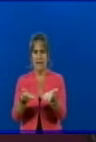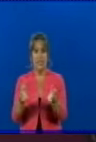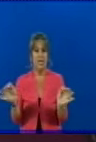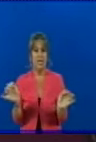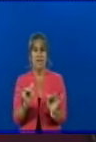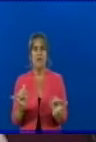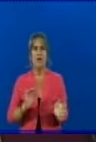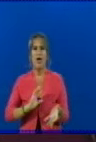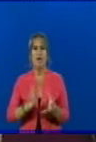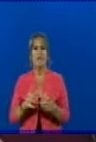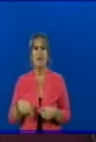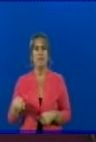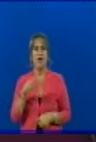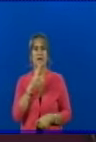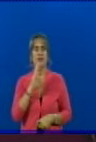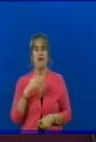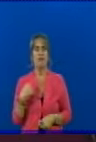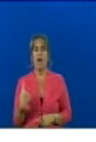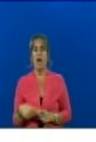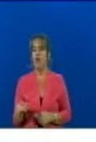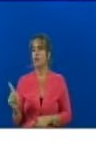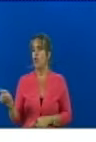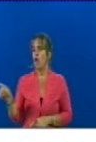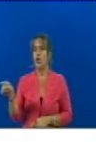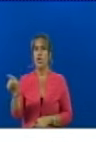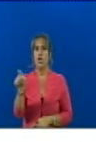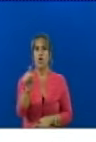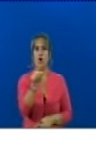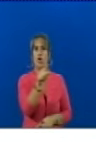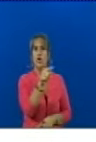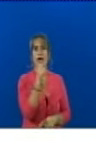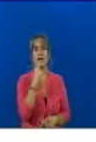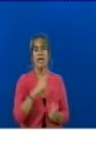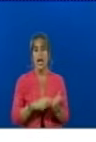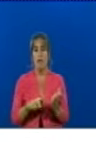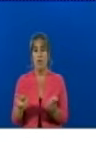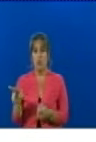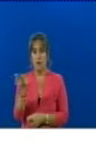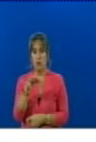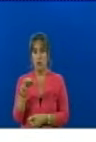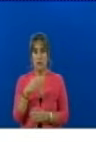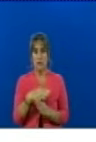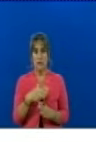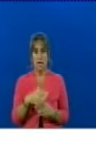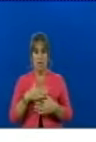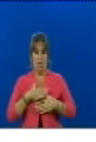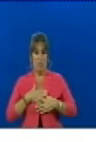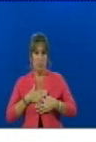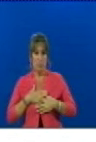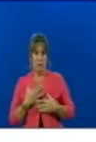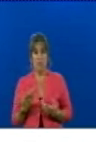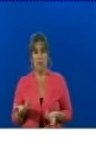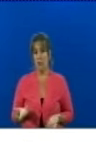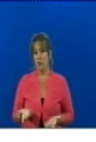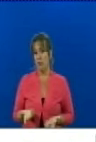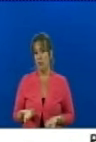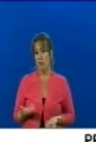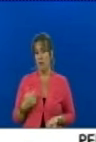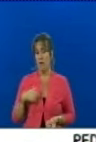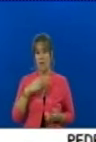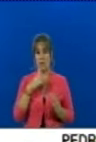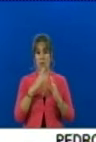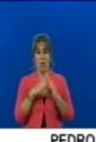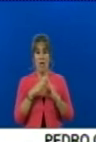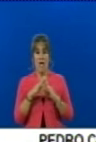misma forma, hemos estado en otros lugares de la ciudad de Santiago de Cuba, en mi propio, allá en la comunidad